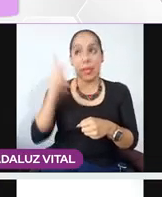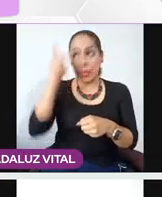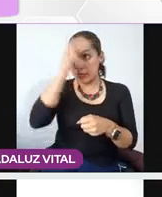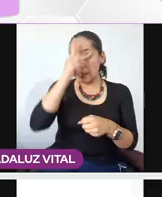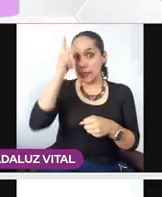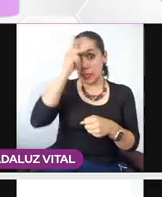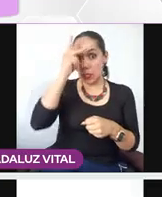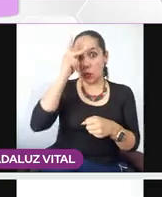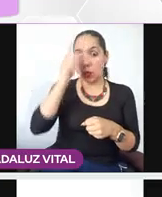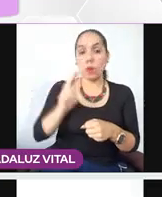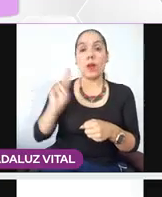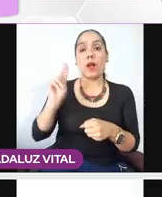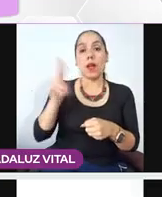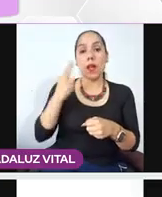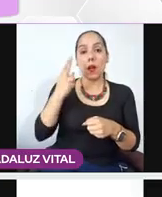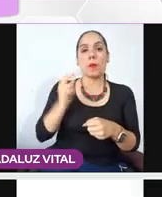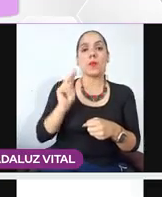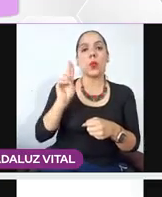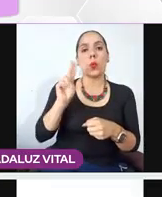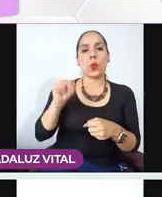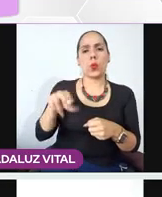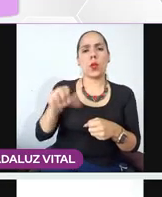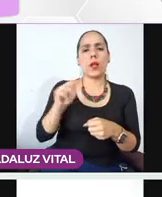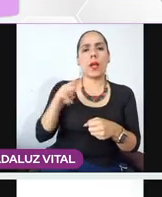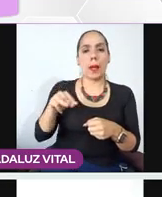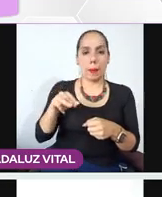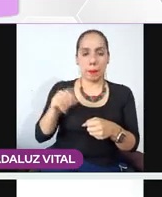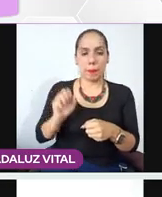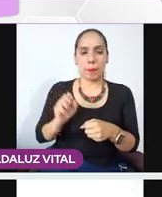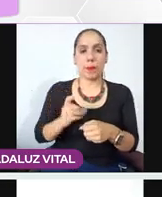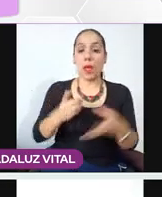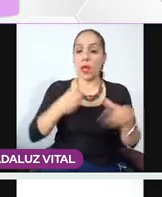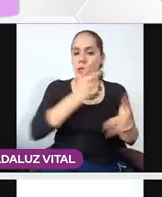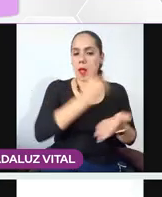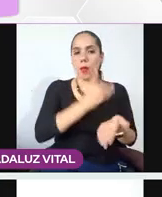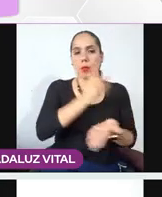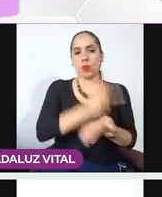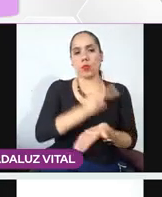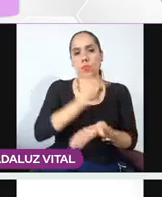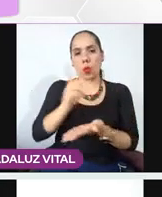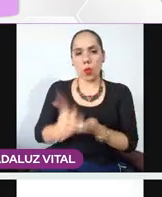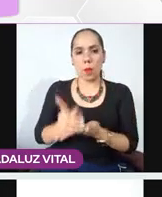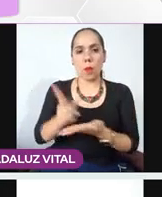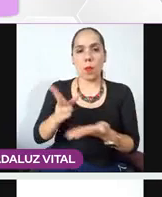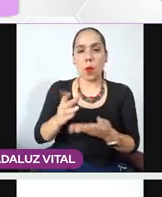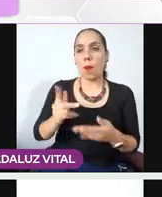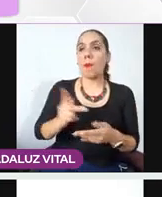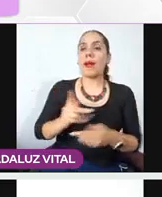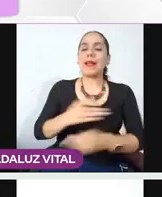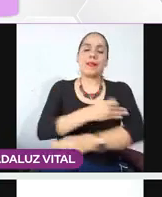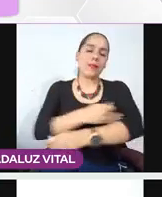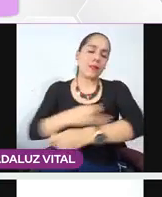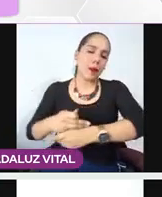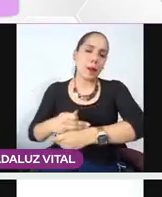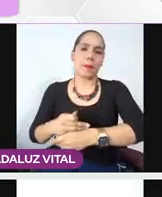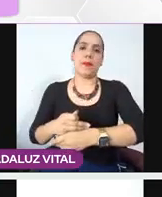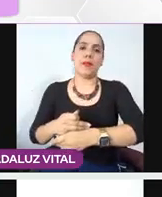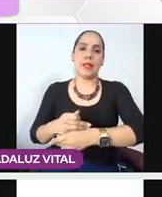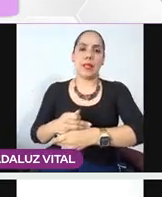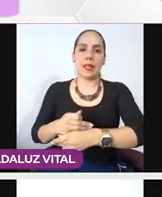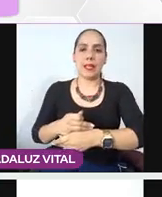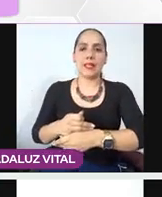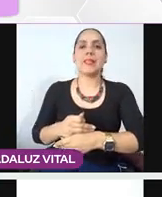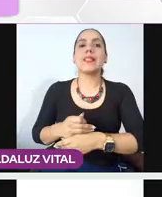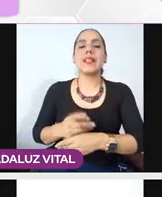Nacional Autónoma de México. Tiene un diplomado en psicoterapia sistémica en familias por la Universidad Nacional Autónoma de México